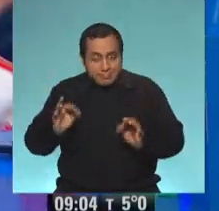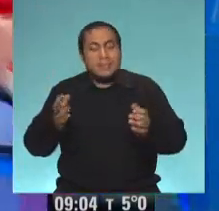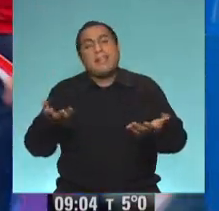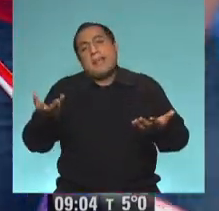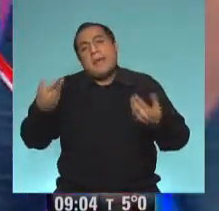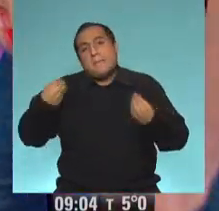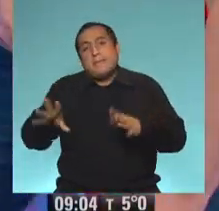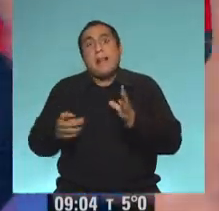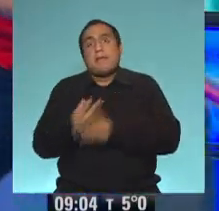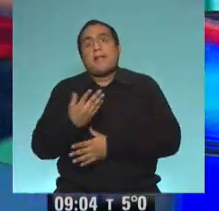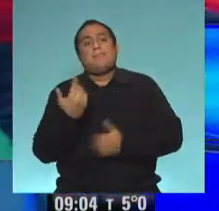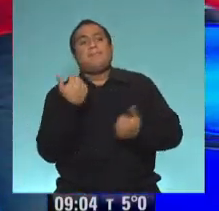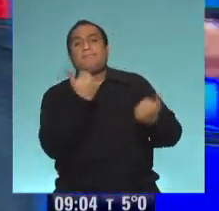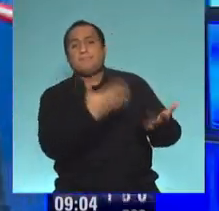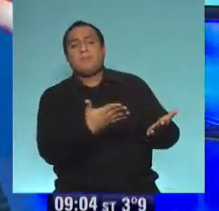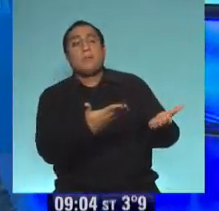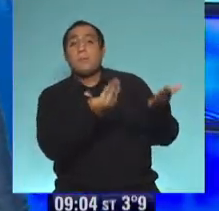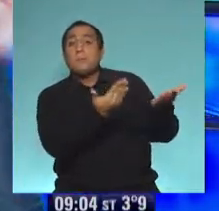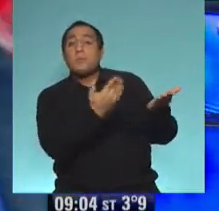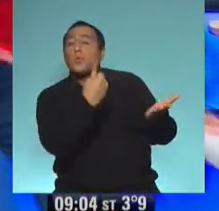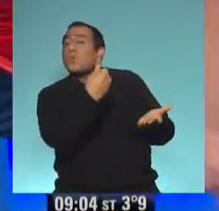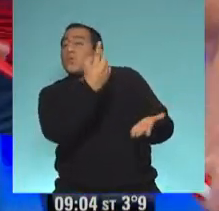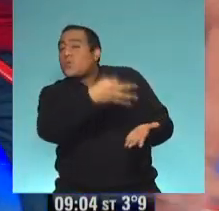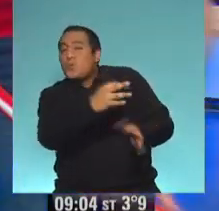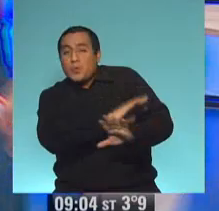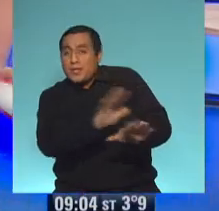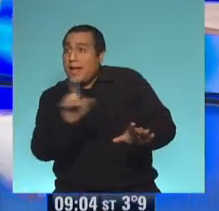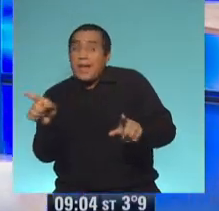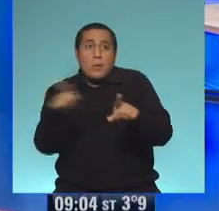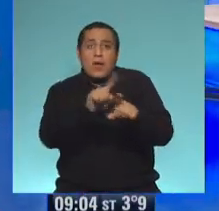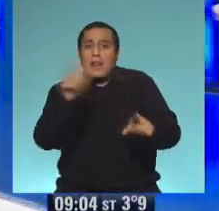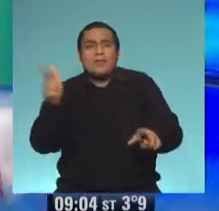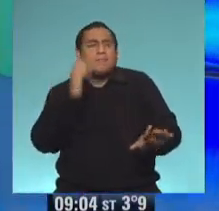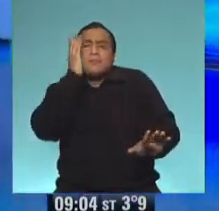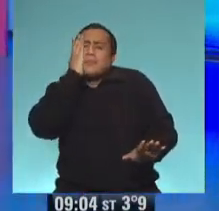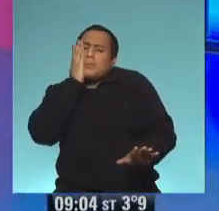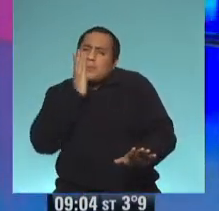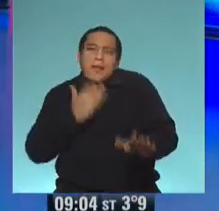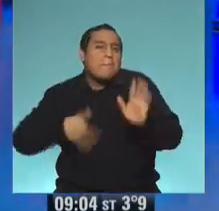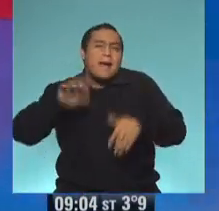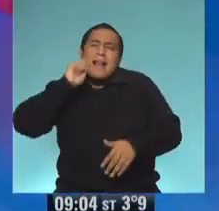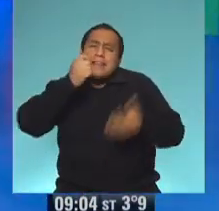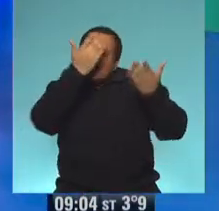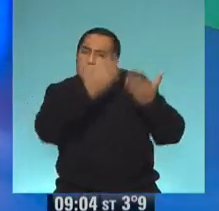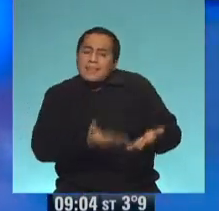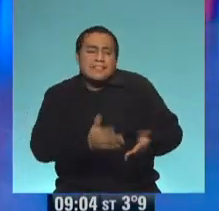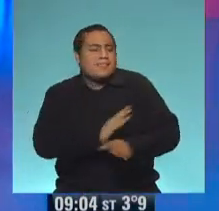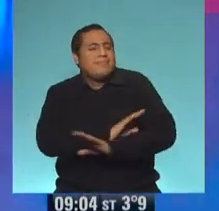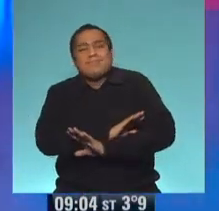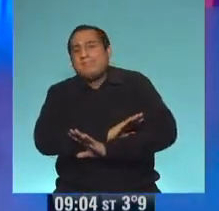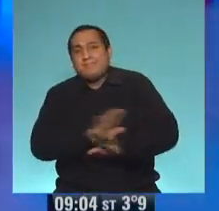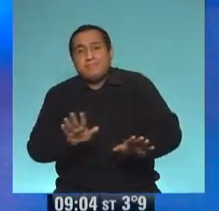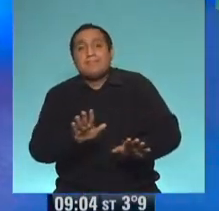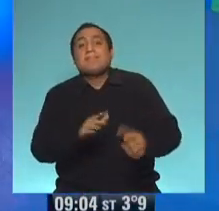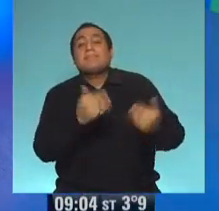mañana de Inicial con ella. Sí, la única. La inigualable. La mejor. Esa. La más buena, la más linda para nosotros dos. La más, ¿vos lo dijiste?